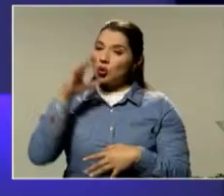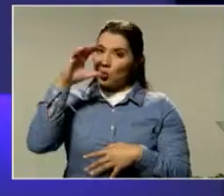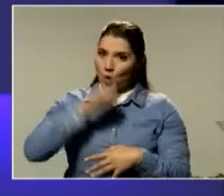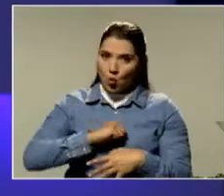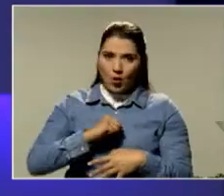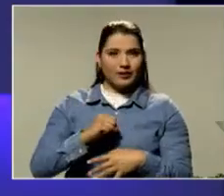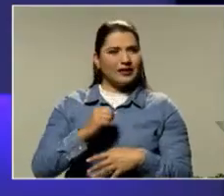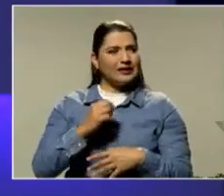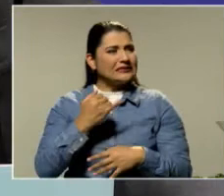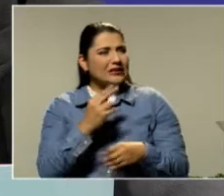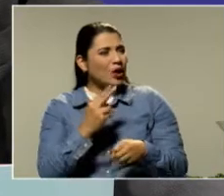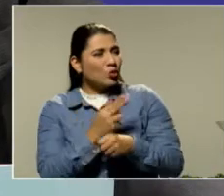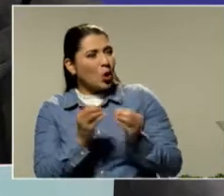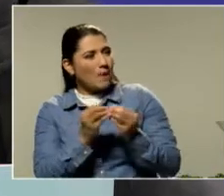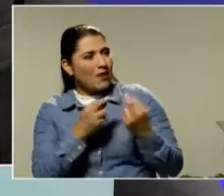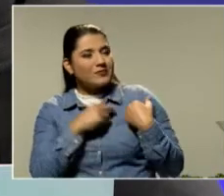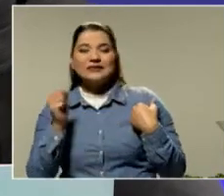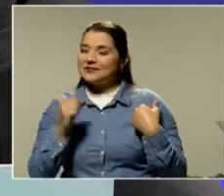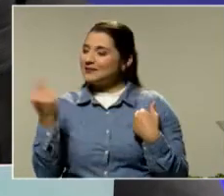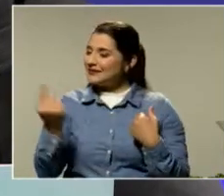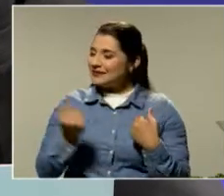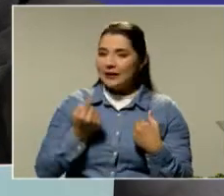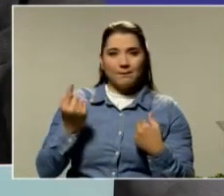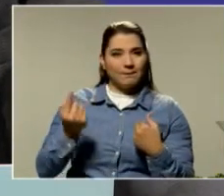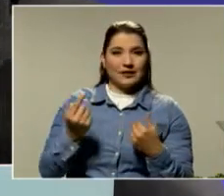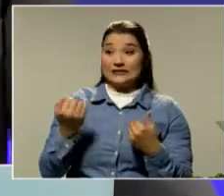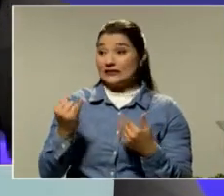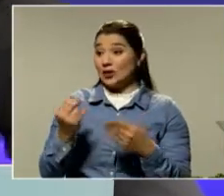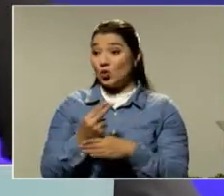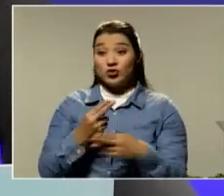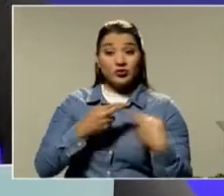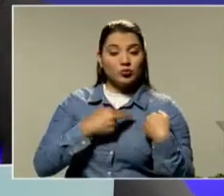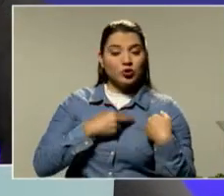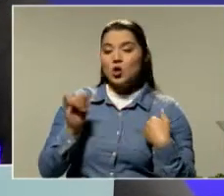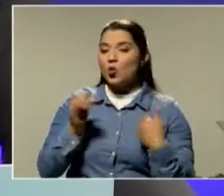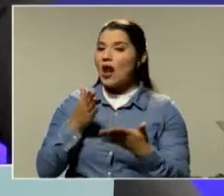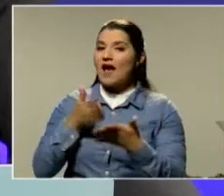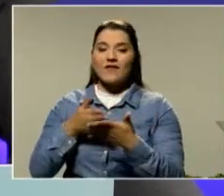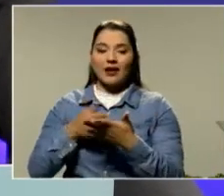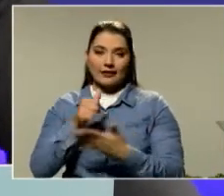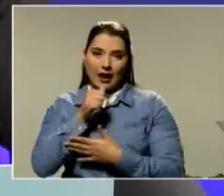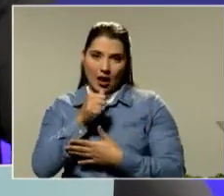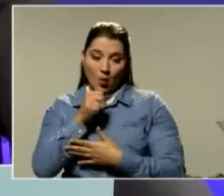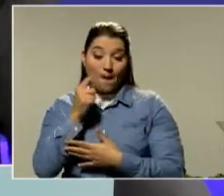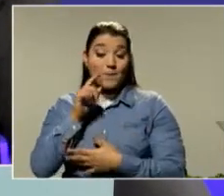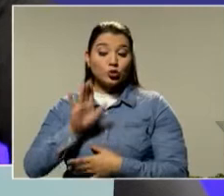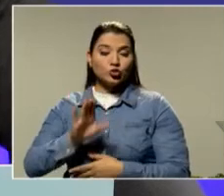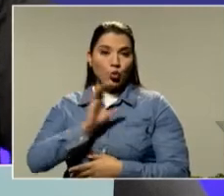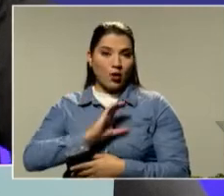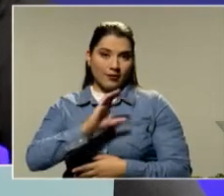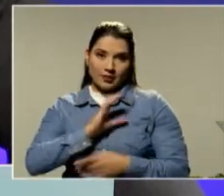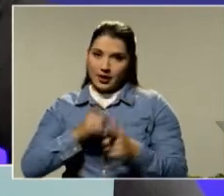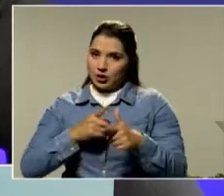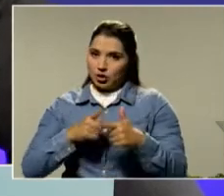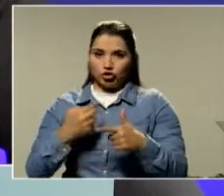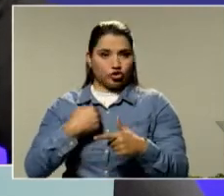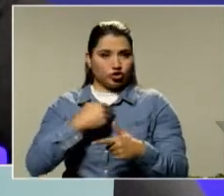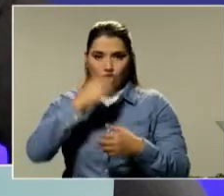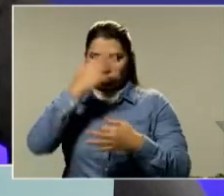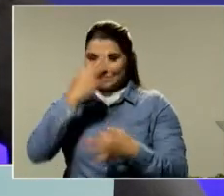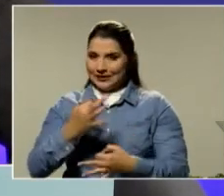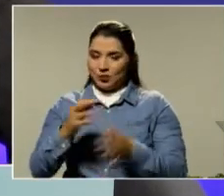responsable, siempre iba a contaminar los acuíferos por las características físico-químicas. entonces decidimos prohibirlo. O sea,